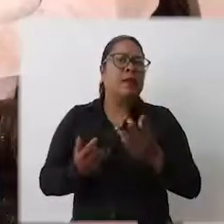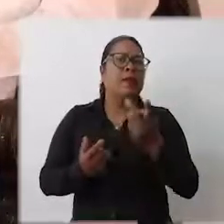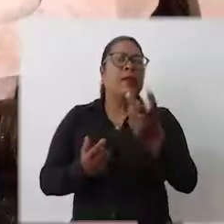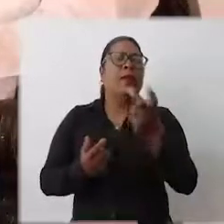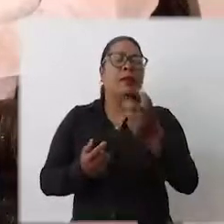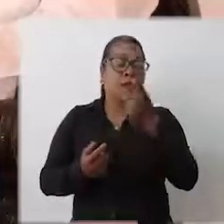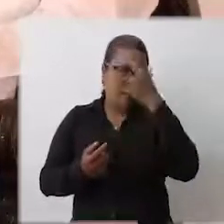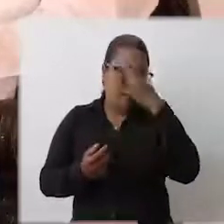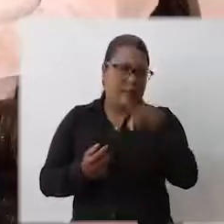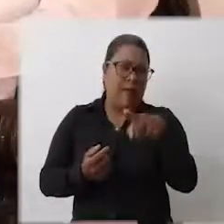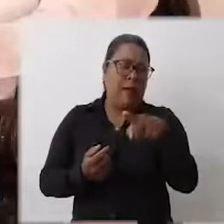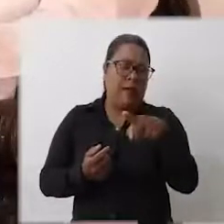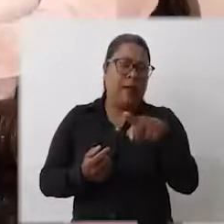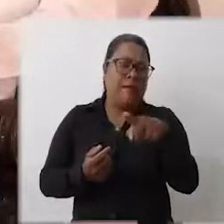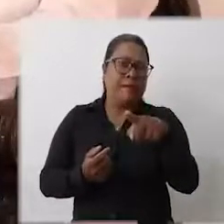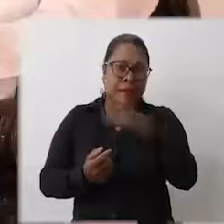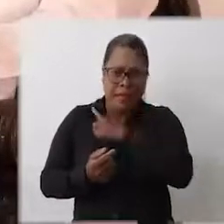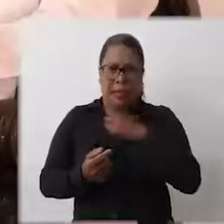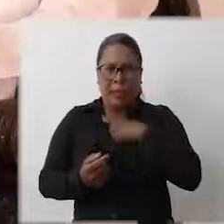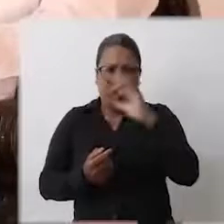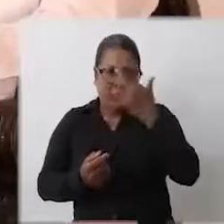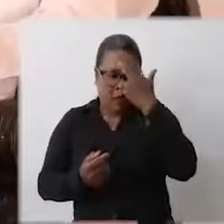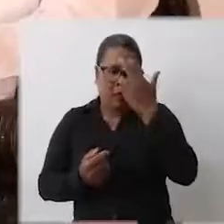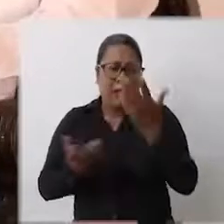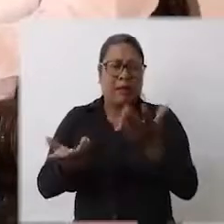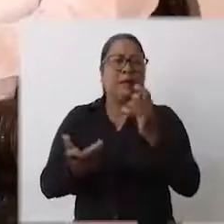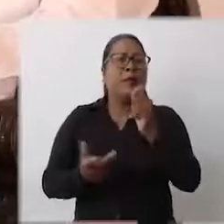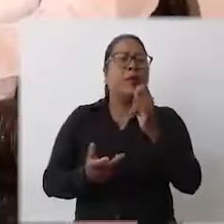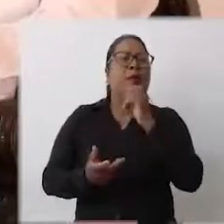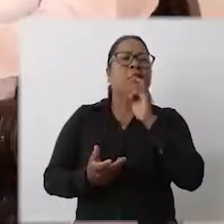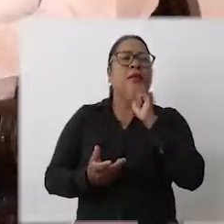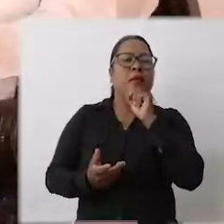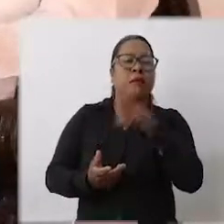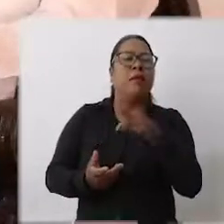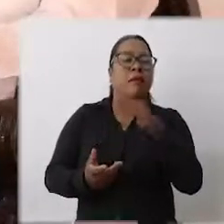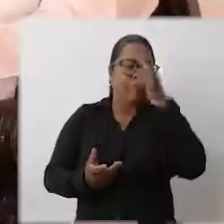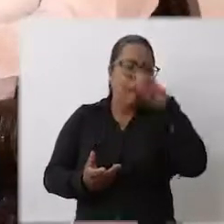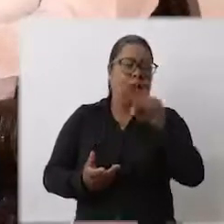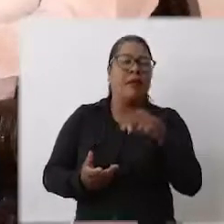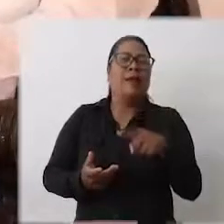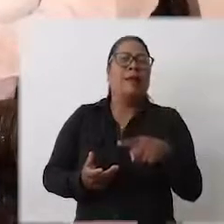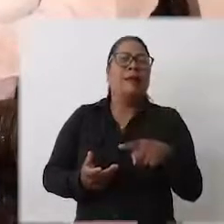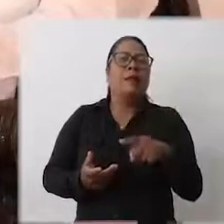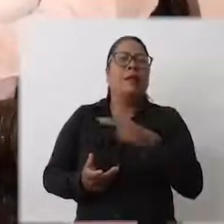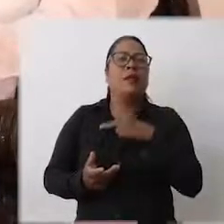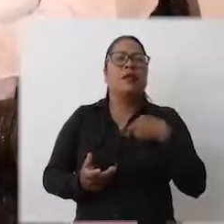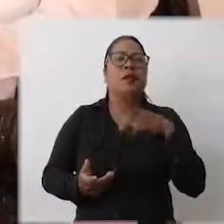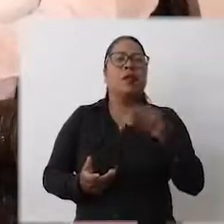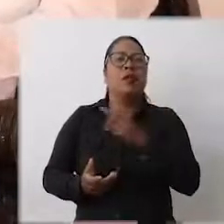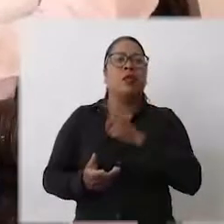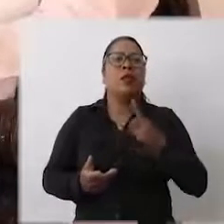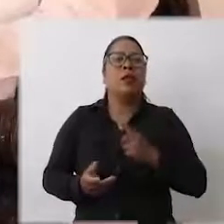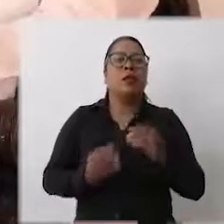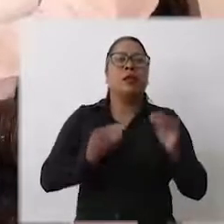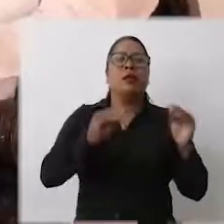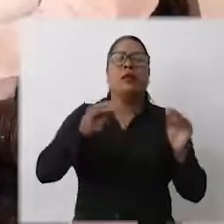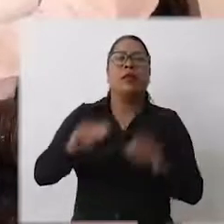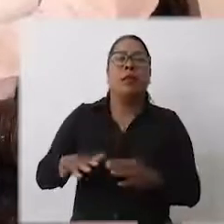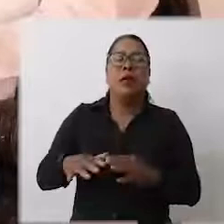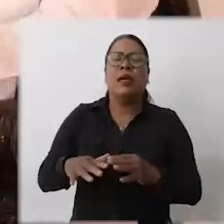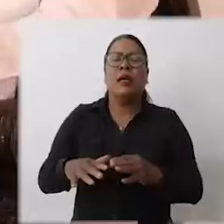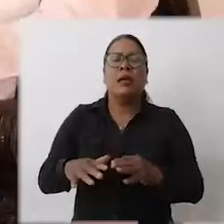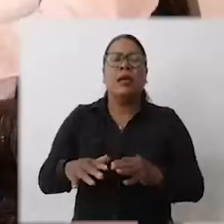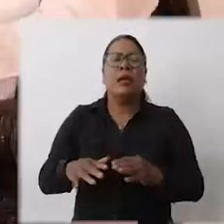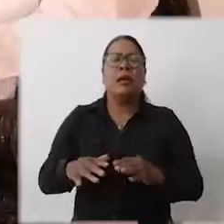privilegio de no haber perdido su lengua de origen, de conservarla, pues bueno, desde estas políticas públicas que se van